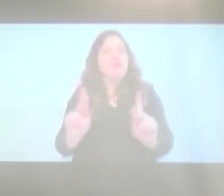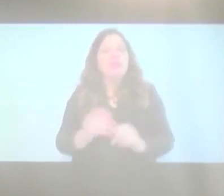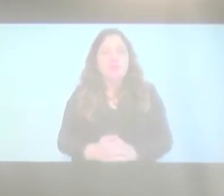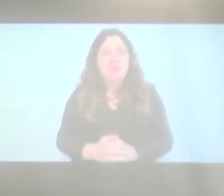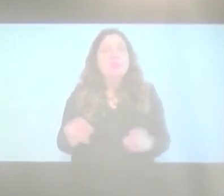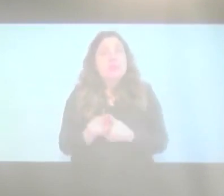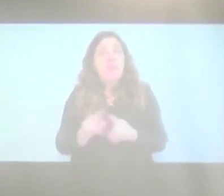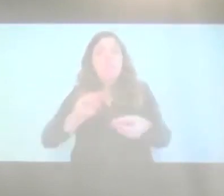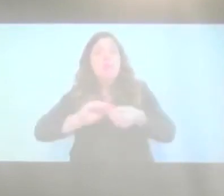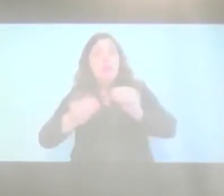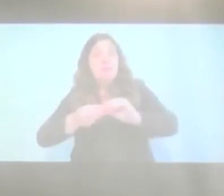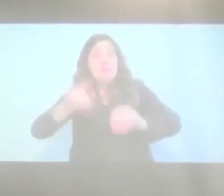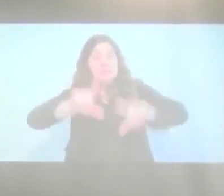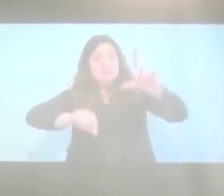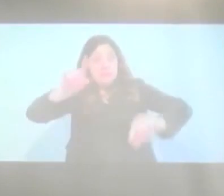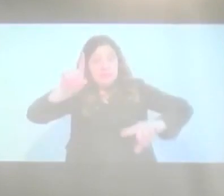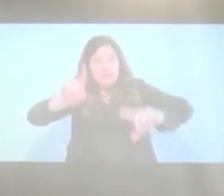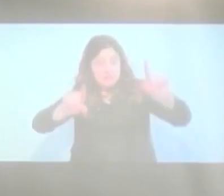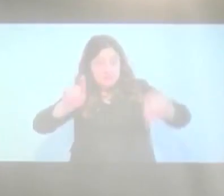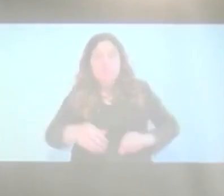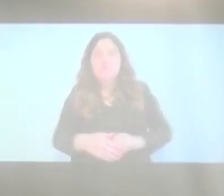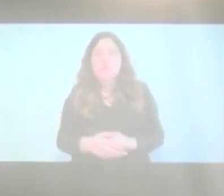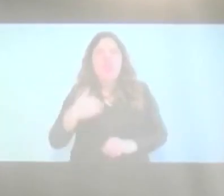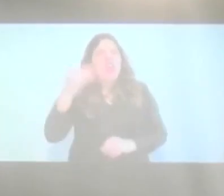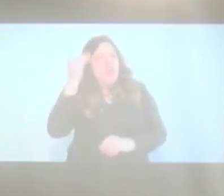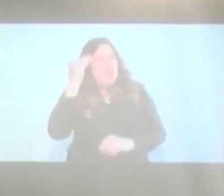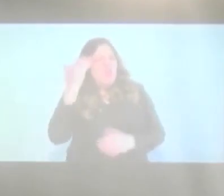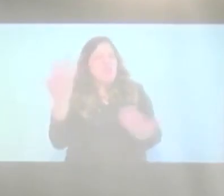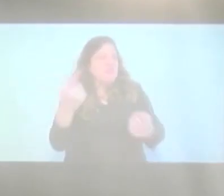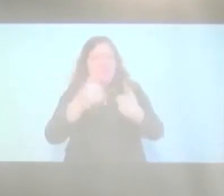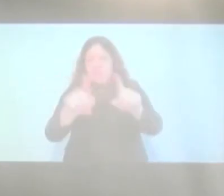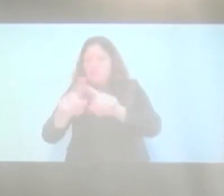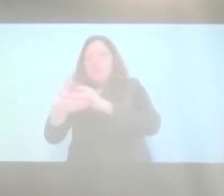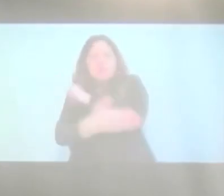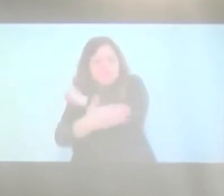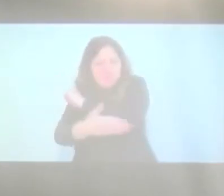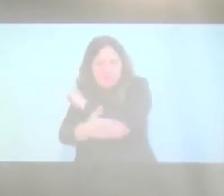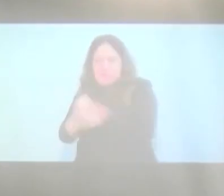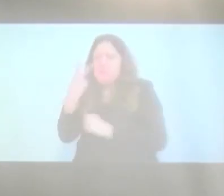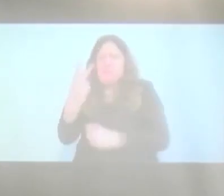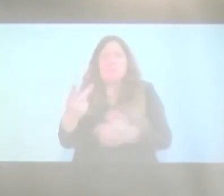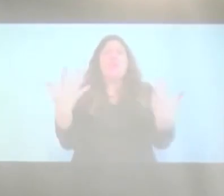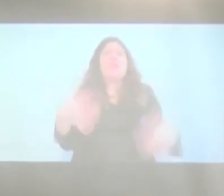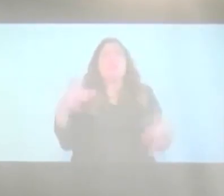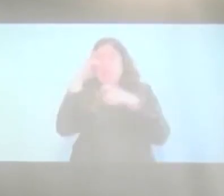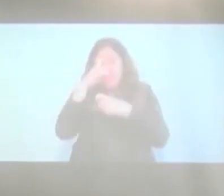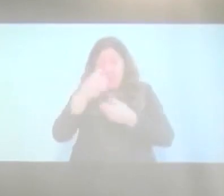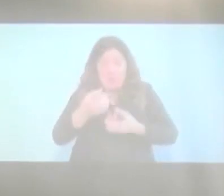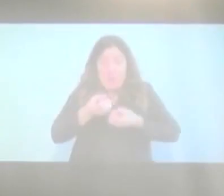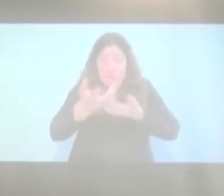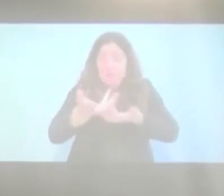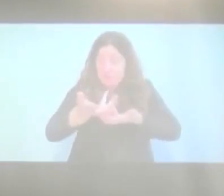sea, sabemos que, porque lo hemos visto en los distintos países, la dificultad que hay para intercambiar datos entre distintos